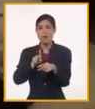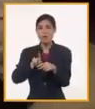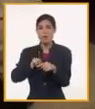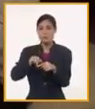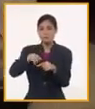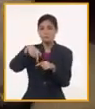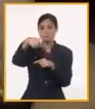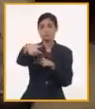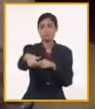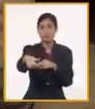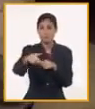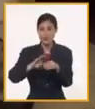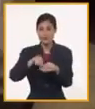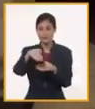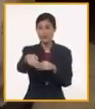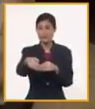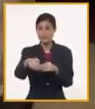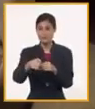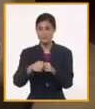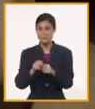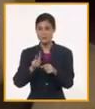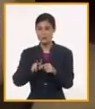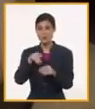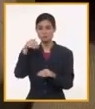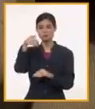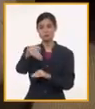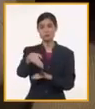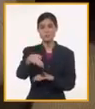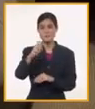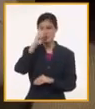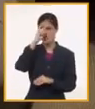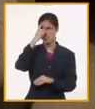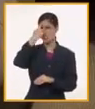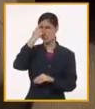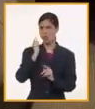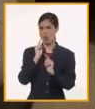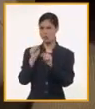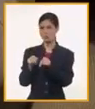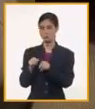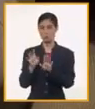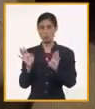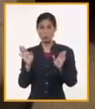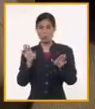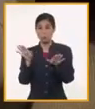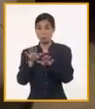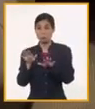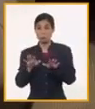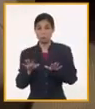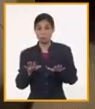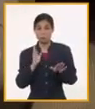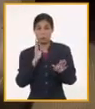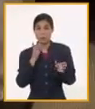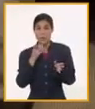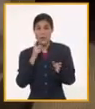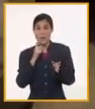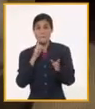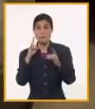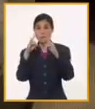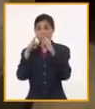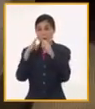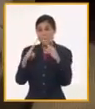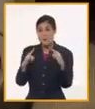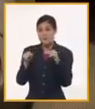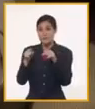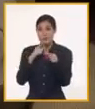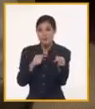para allá. Pero cuando llegué el Che no estaba ahí, en el campamento que él tenía ahí al lado del lago